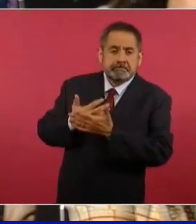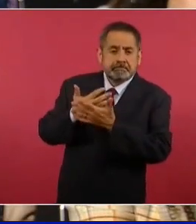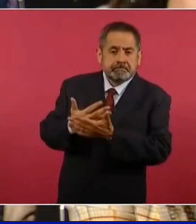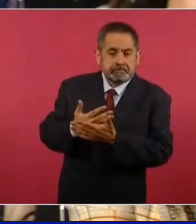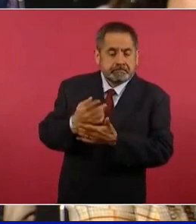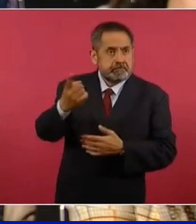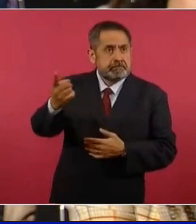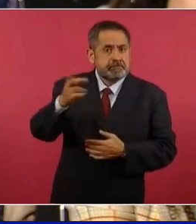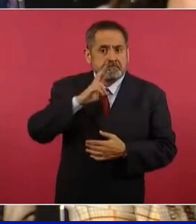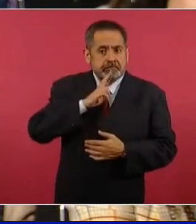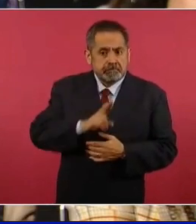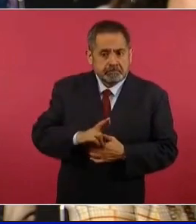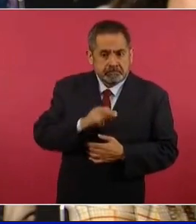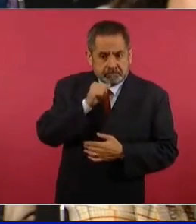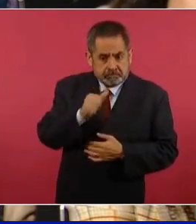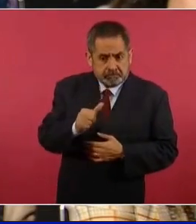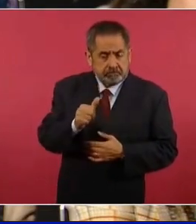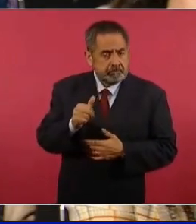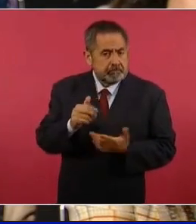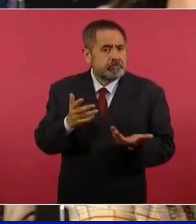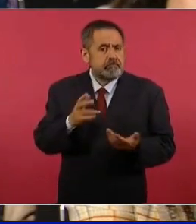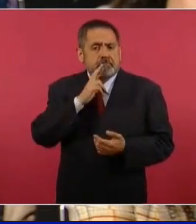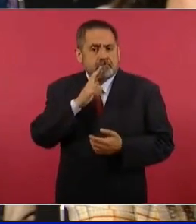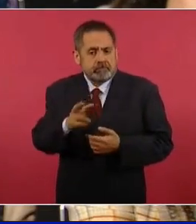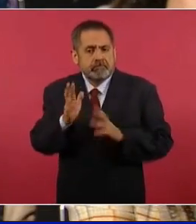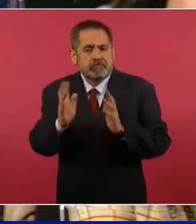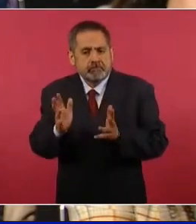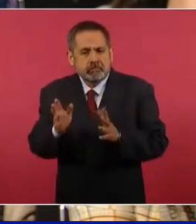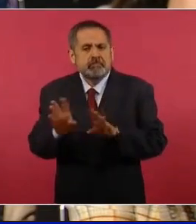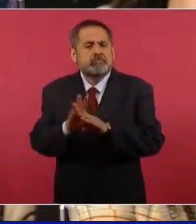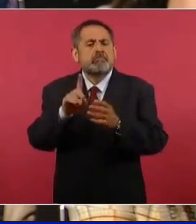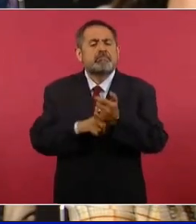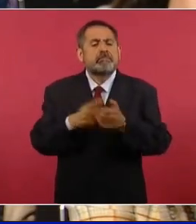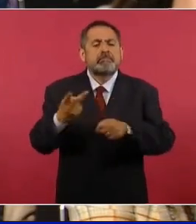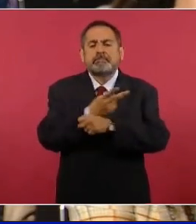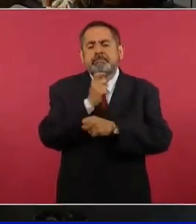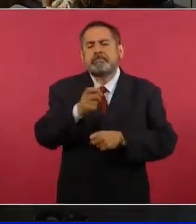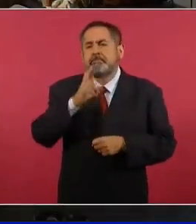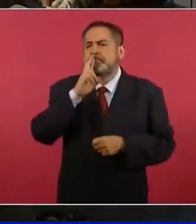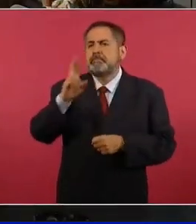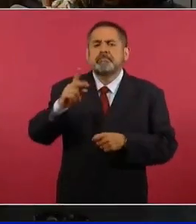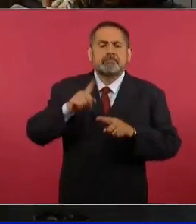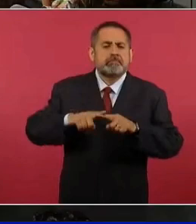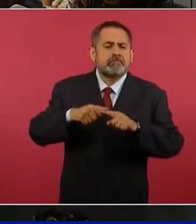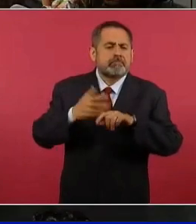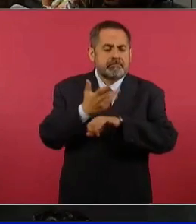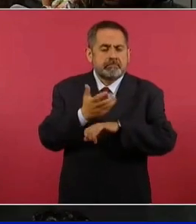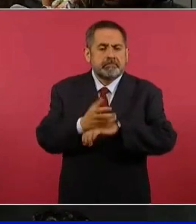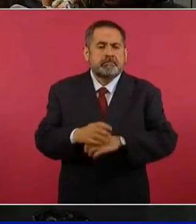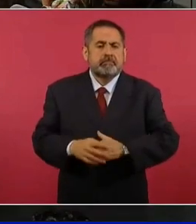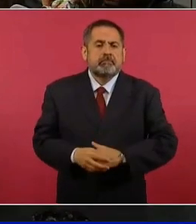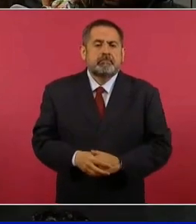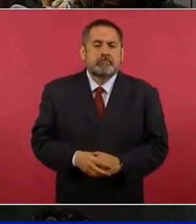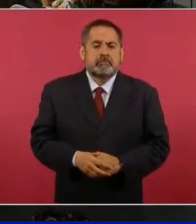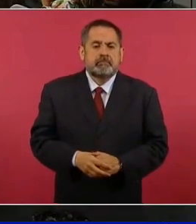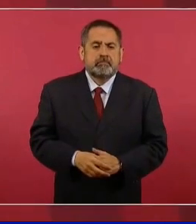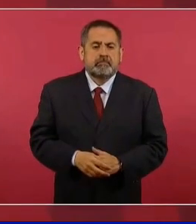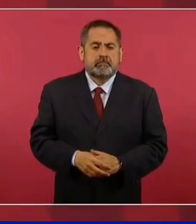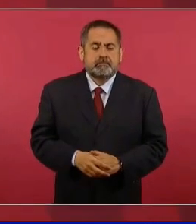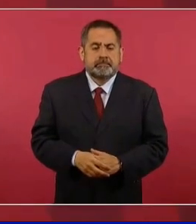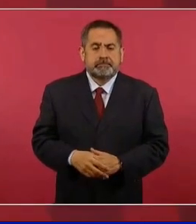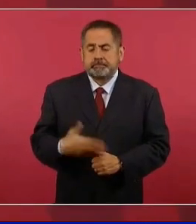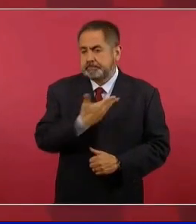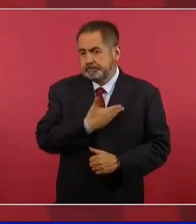la respuesta. ¿Y qué respuesta tiene esta nota diplomática? Pues no ha habido